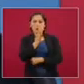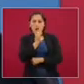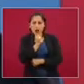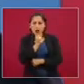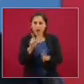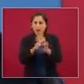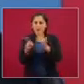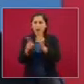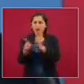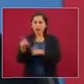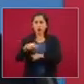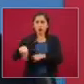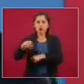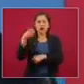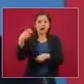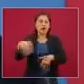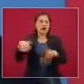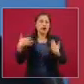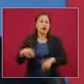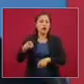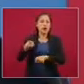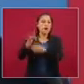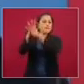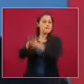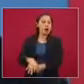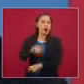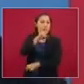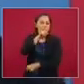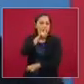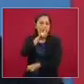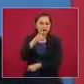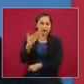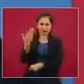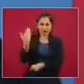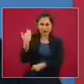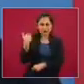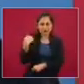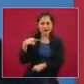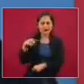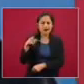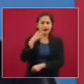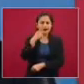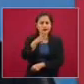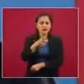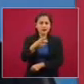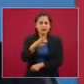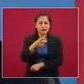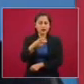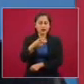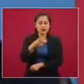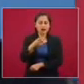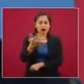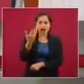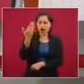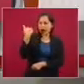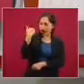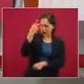prensa, que está amenazada la libertad de prensa. Lo acaba de decir el